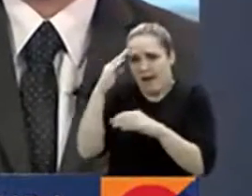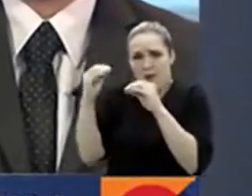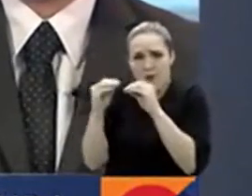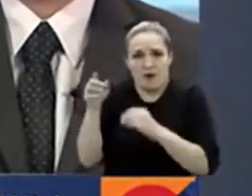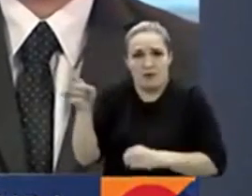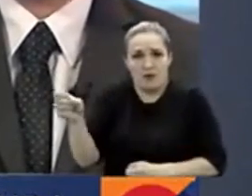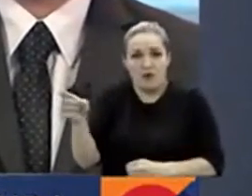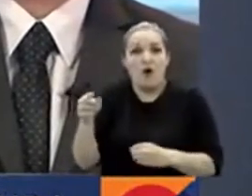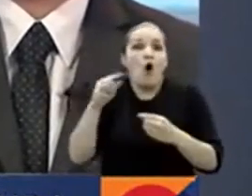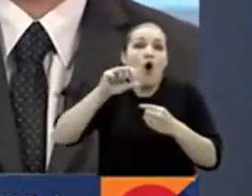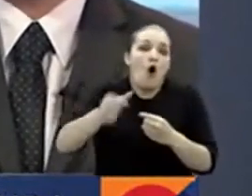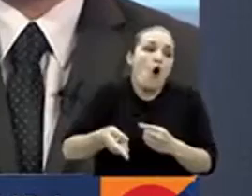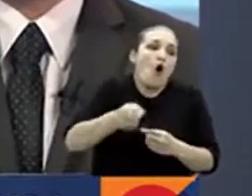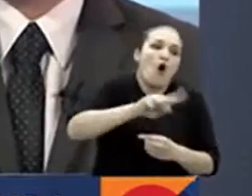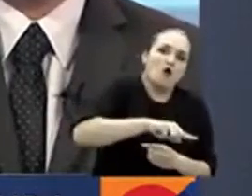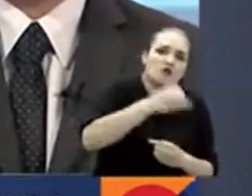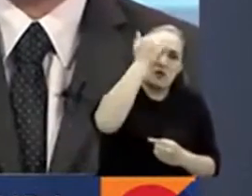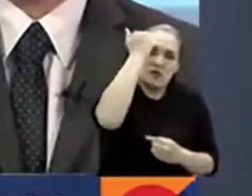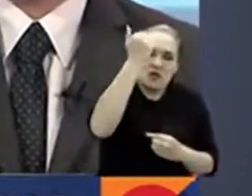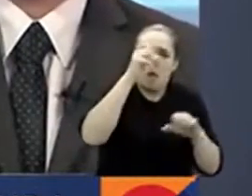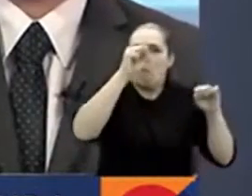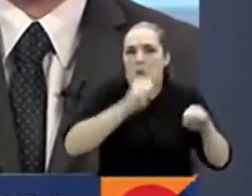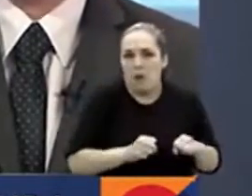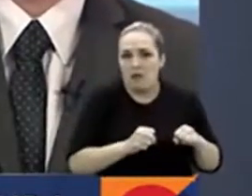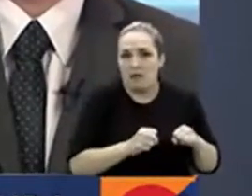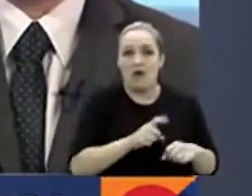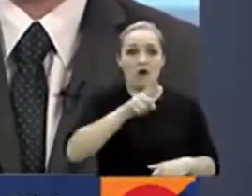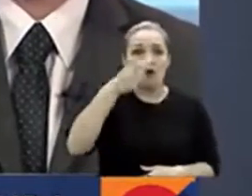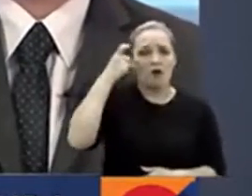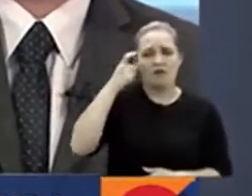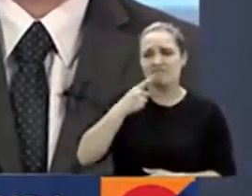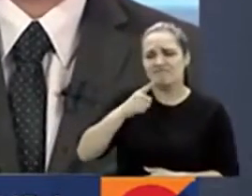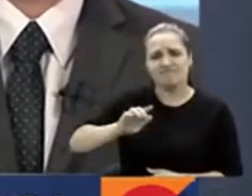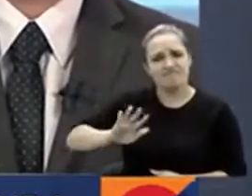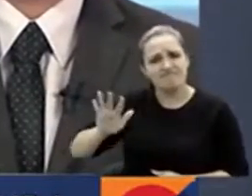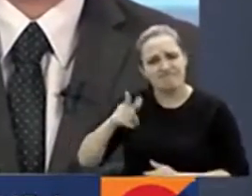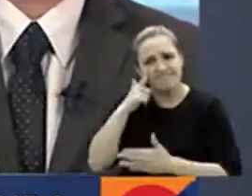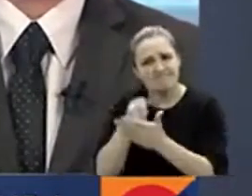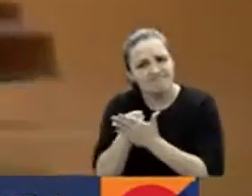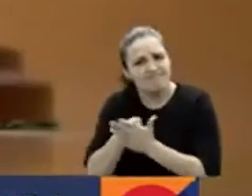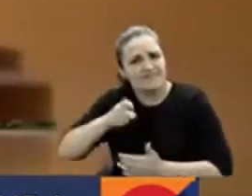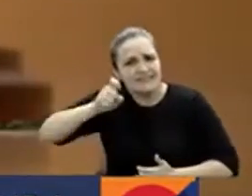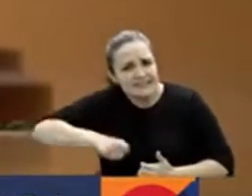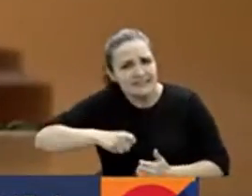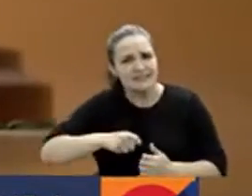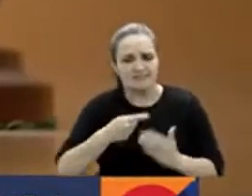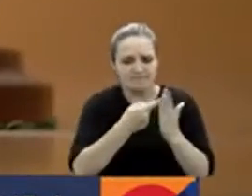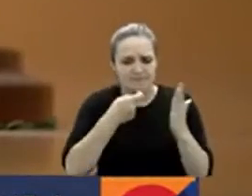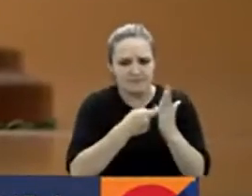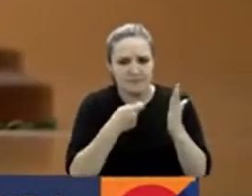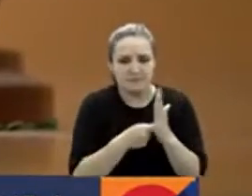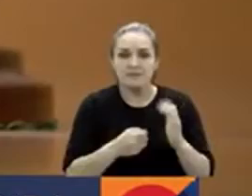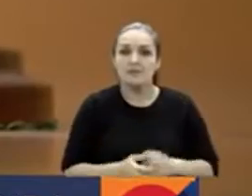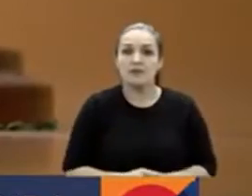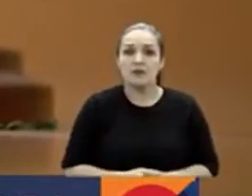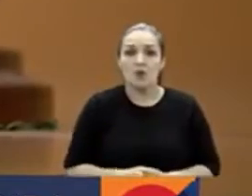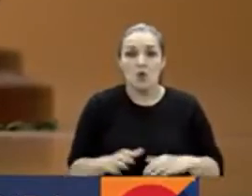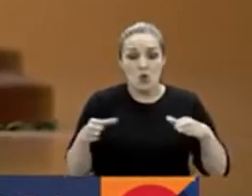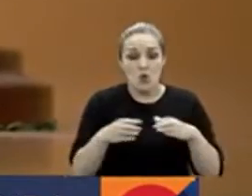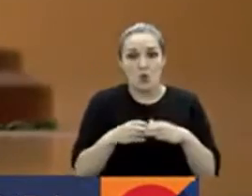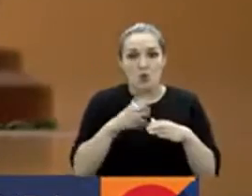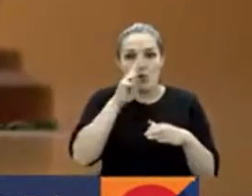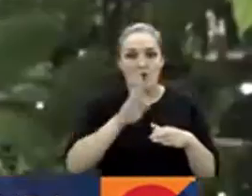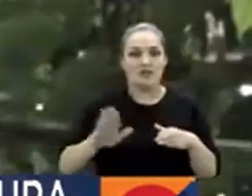que permitirían los diálogos. Por su parte, también el gobierno nacional seguirá insistiendo. Según el Colegio Nacional de